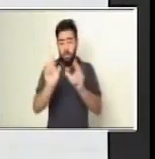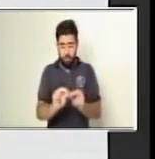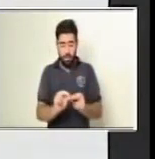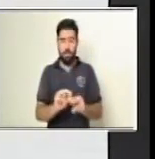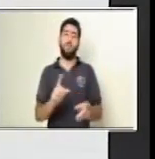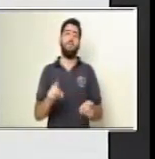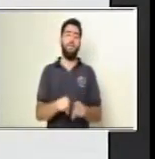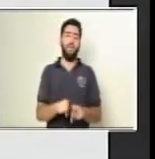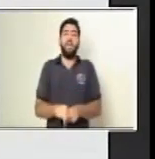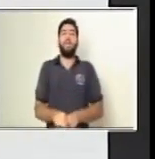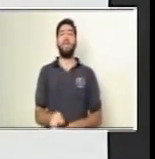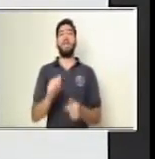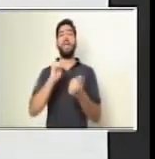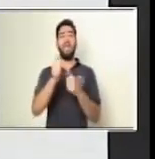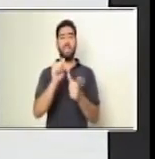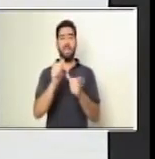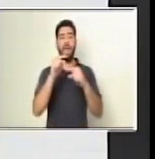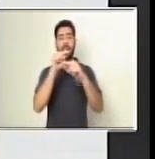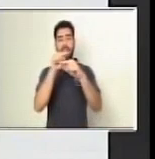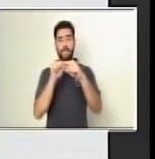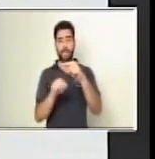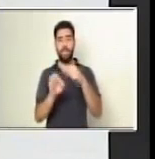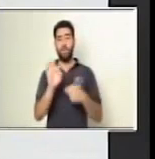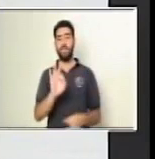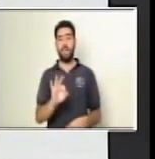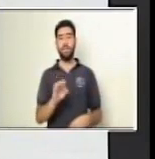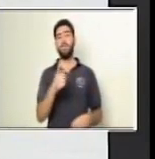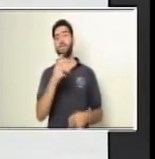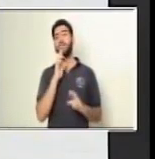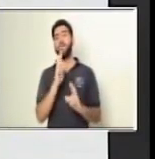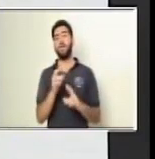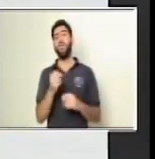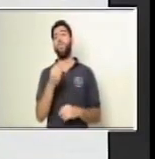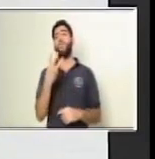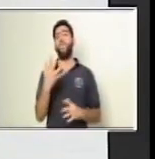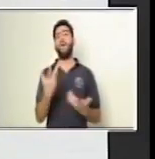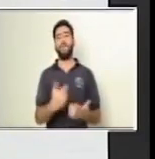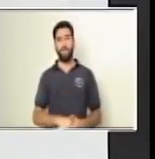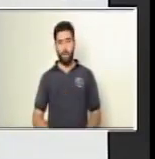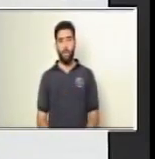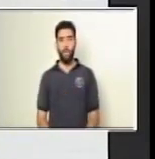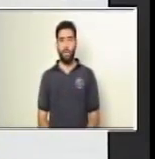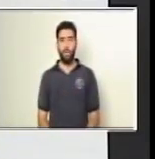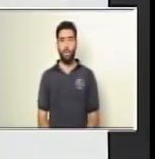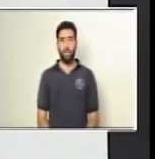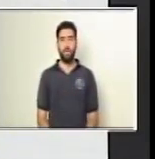pequeños. 15 dividido 3. Y entonces vamos a tener